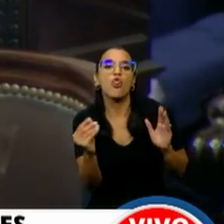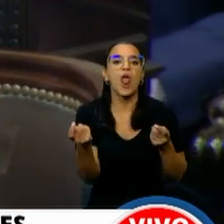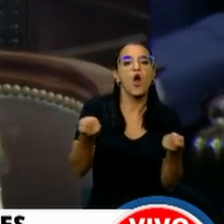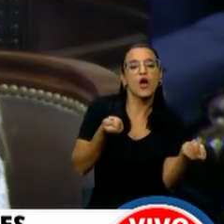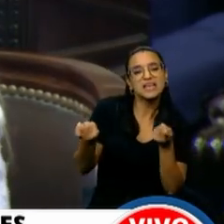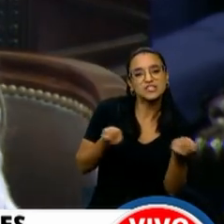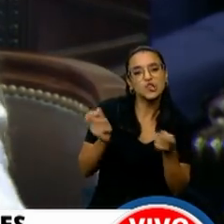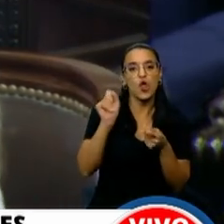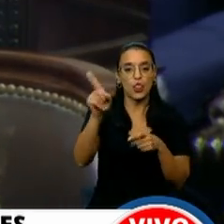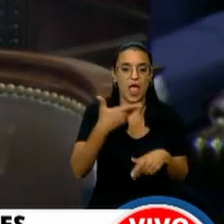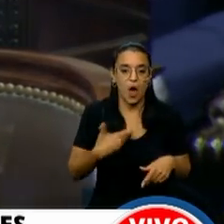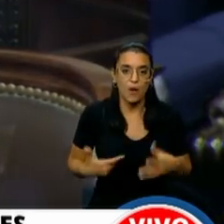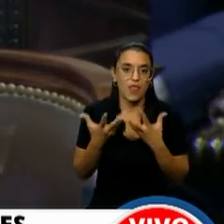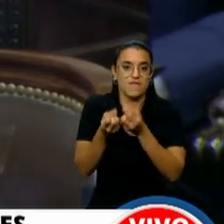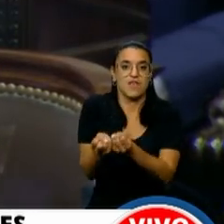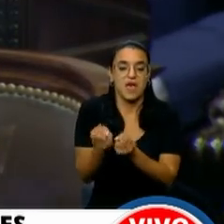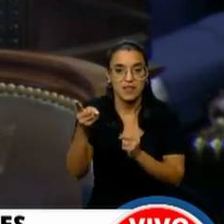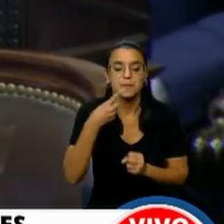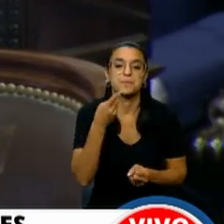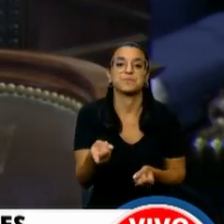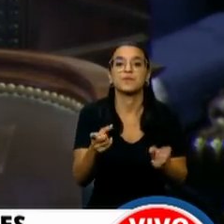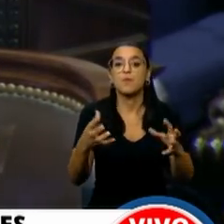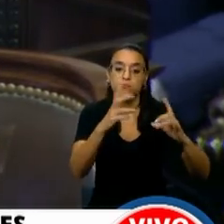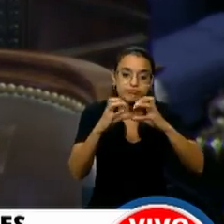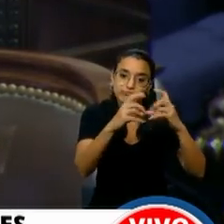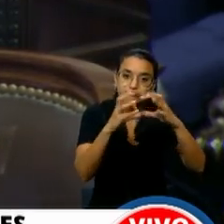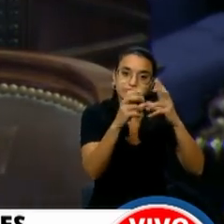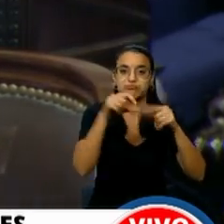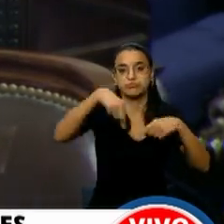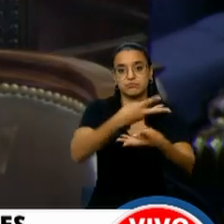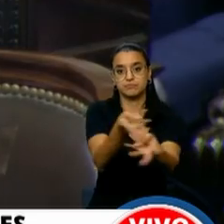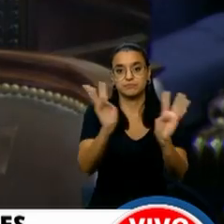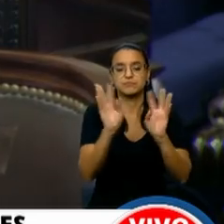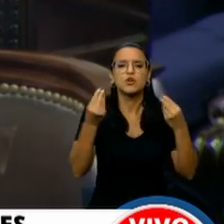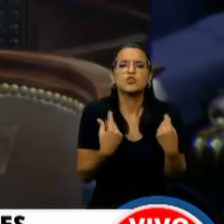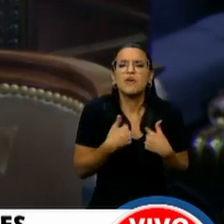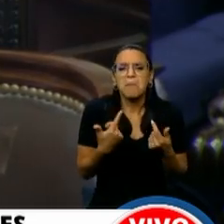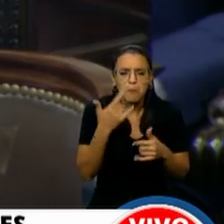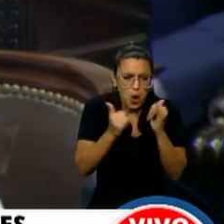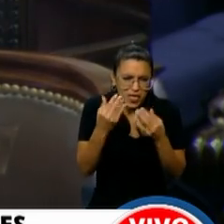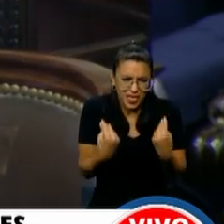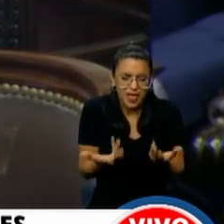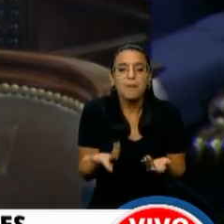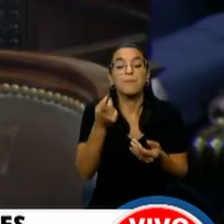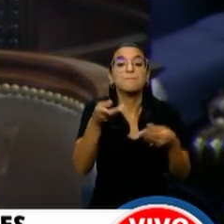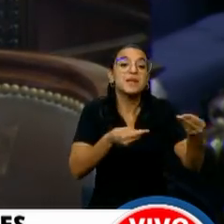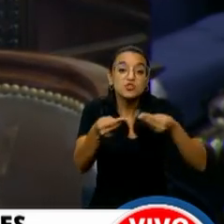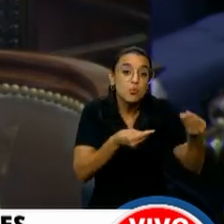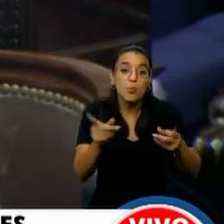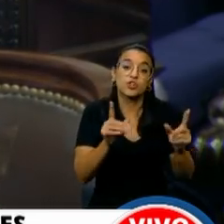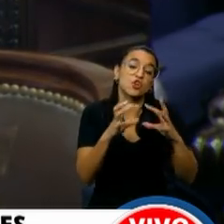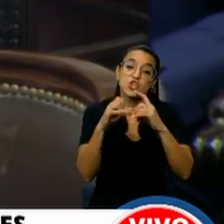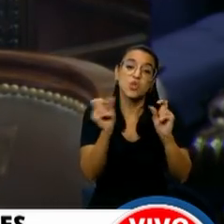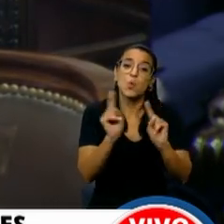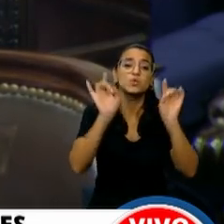defienden los gobiernos y que se legitima con la discusión del parlamento a que voy con esto a que el presupuesto no se